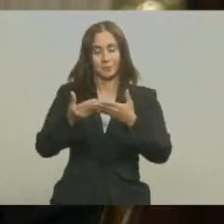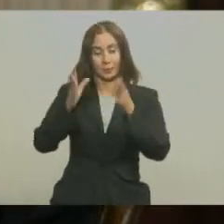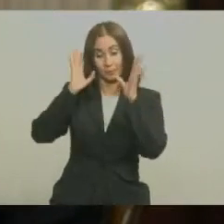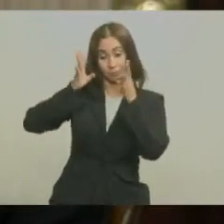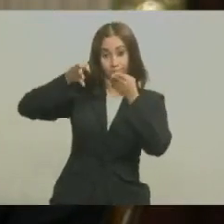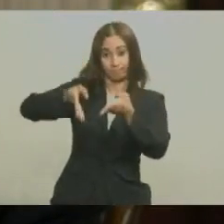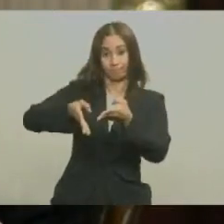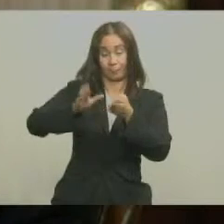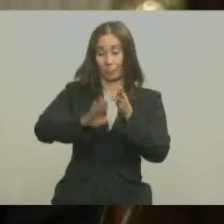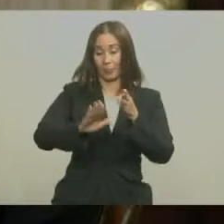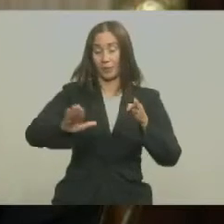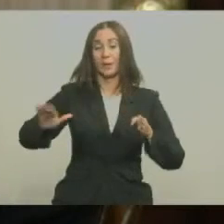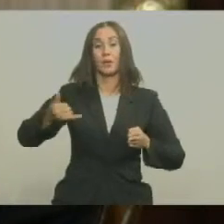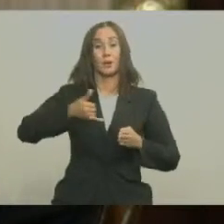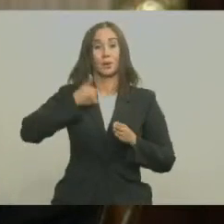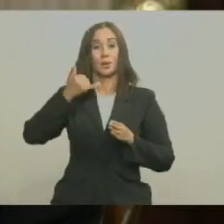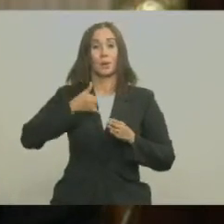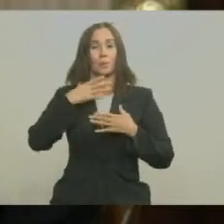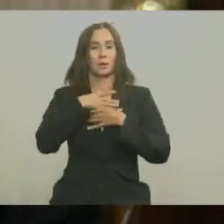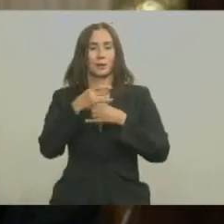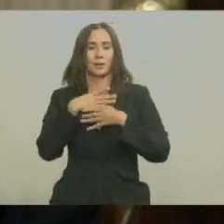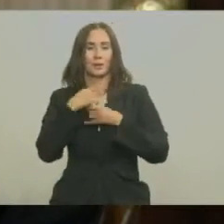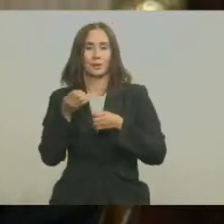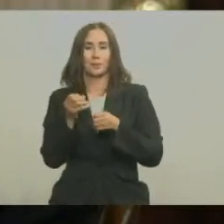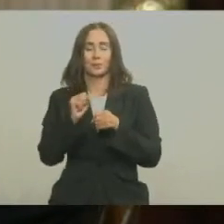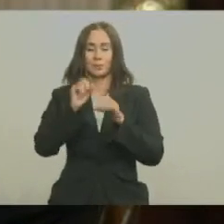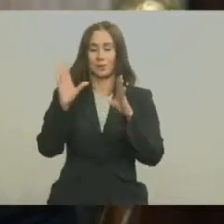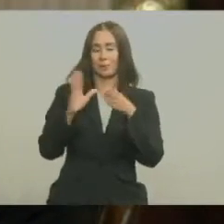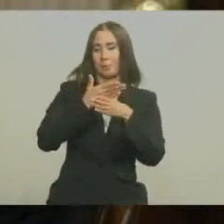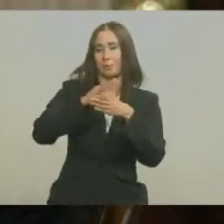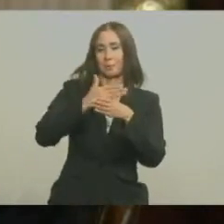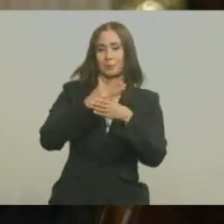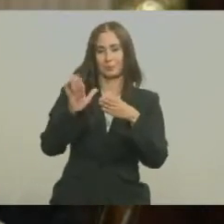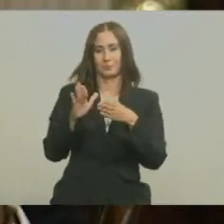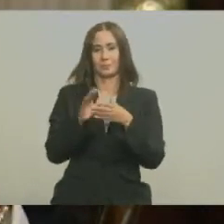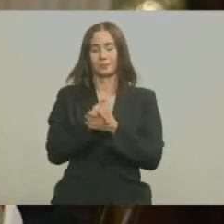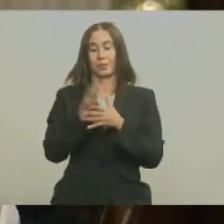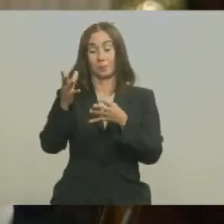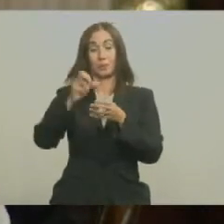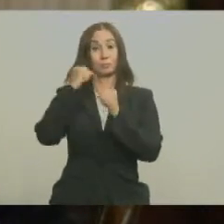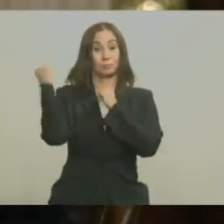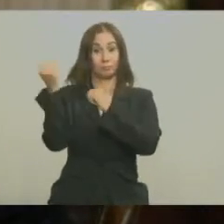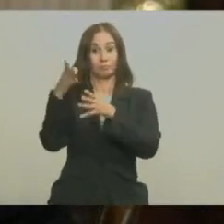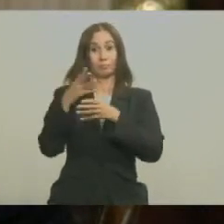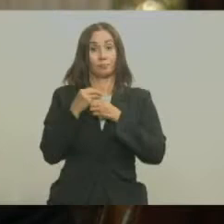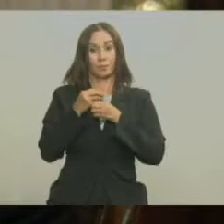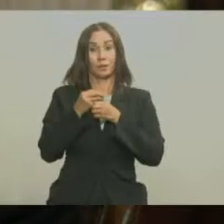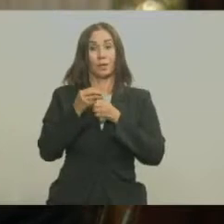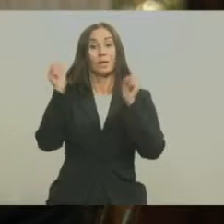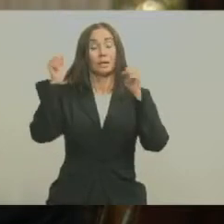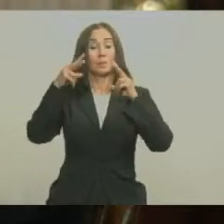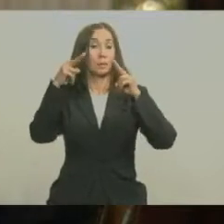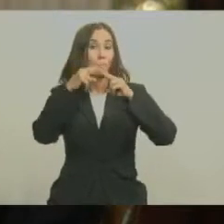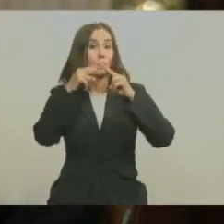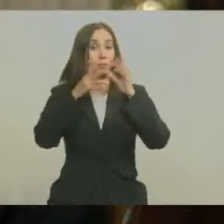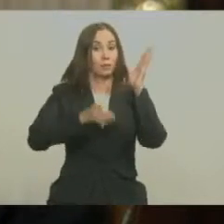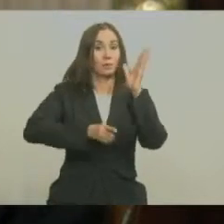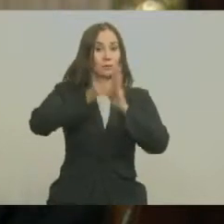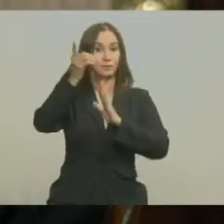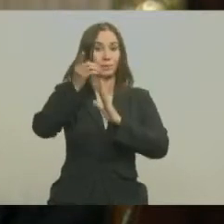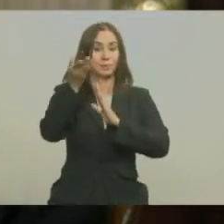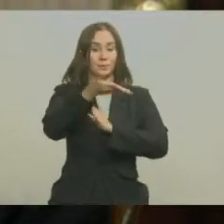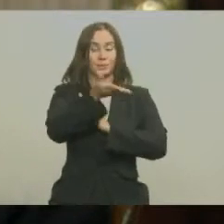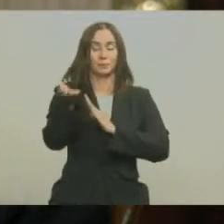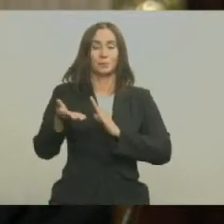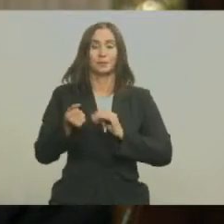niños, niños y adolescentes para su empoderamiento, reconocimiento de sus derechos y participación